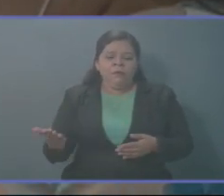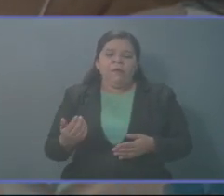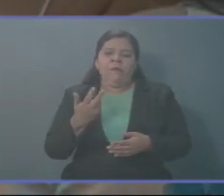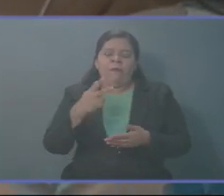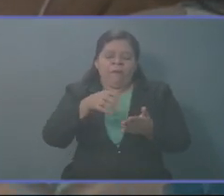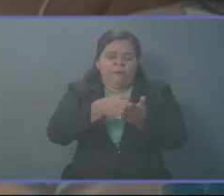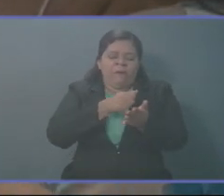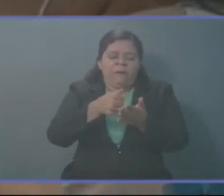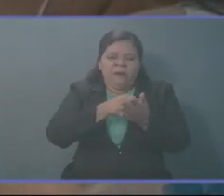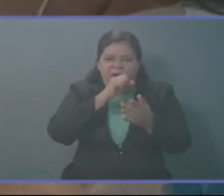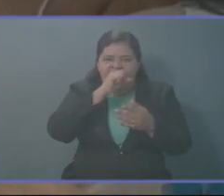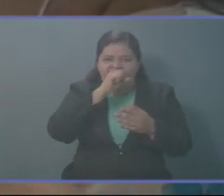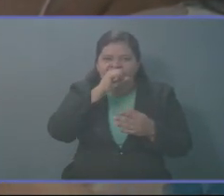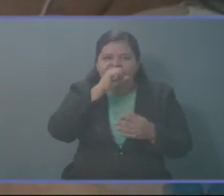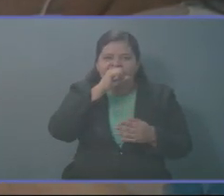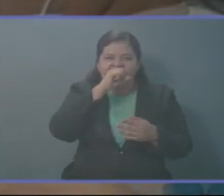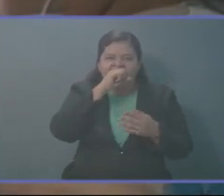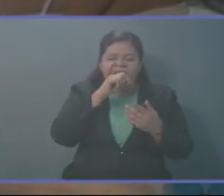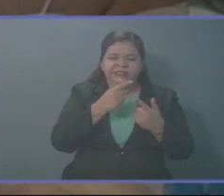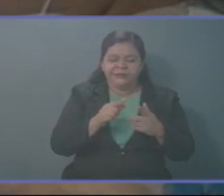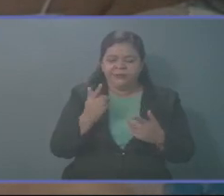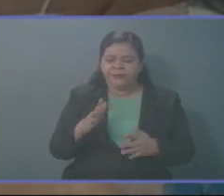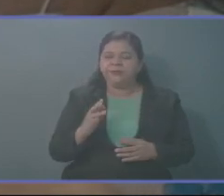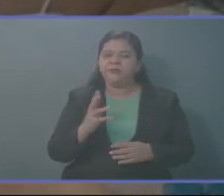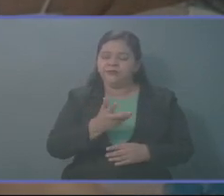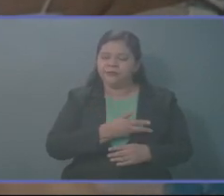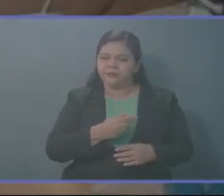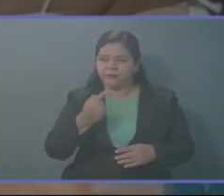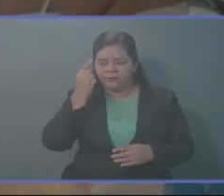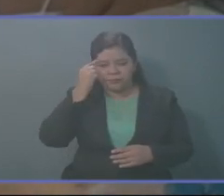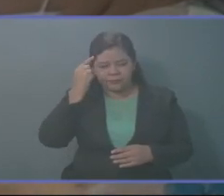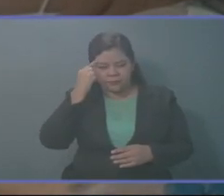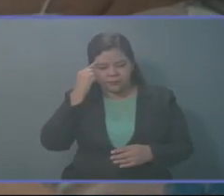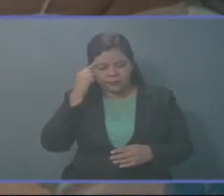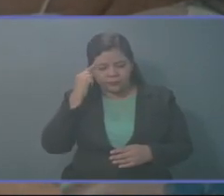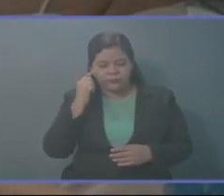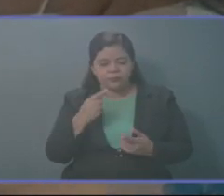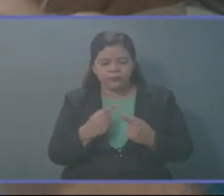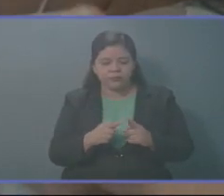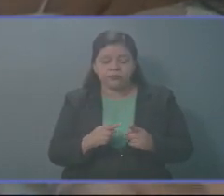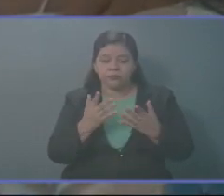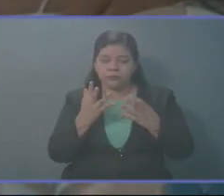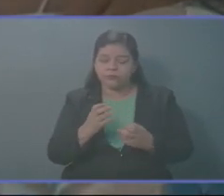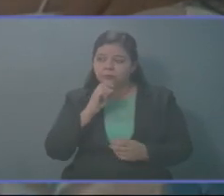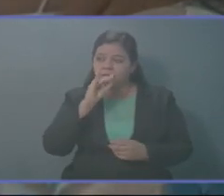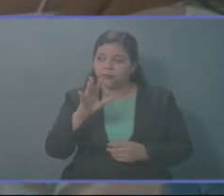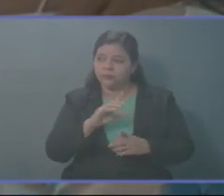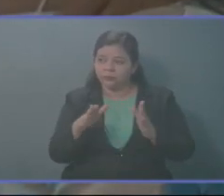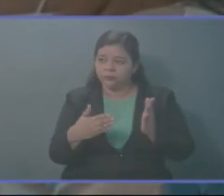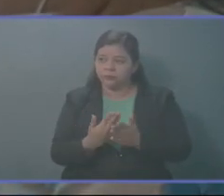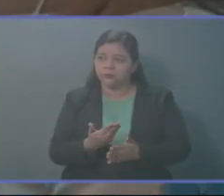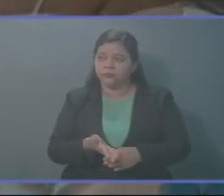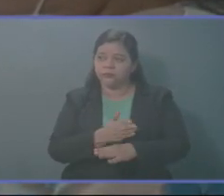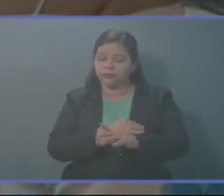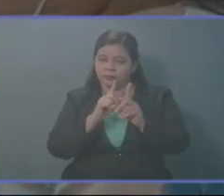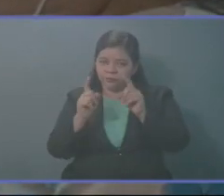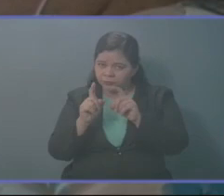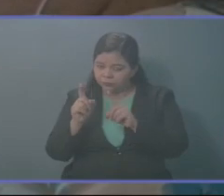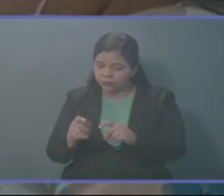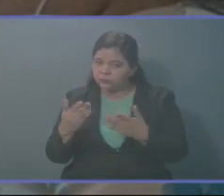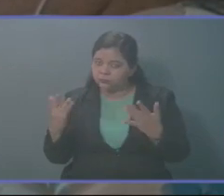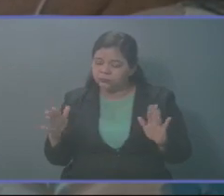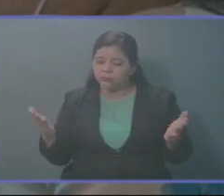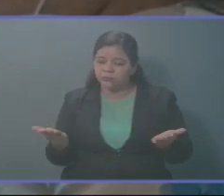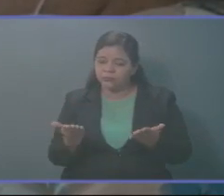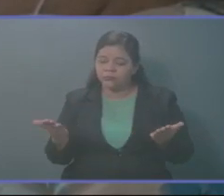tributos. Entonces, esa consideración, presidente, para decir de que con las consultas que puedan hacerse a partir de